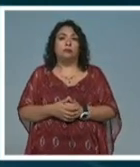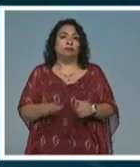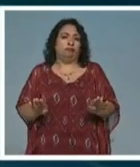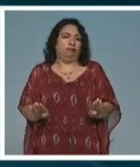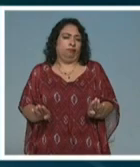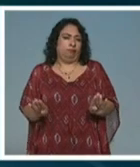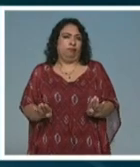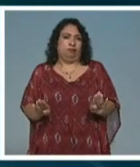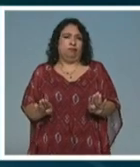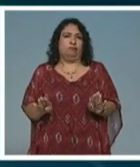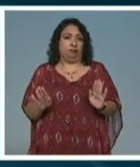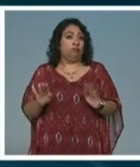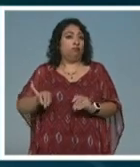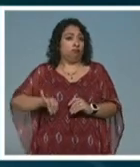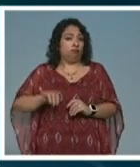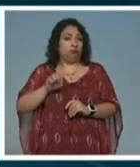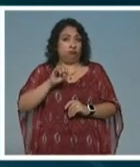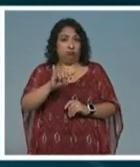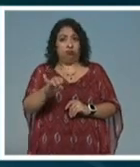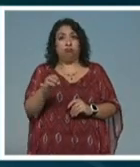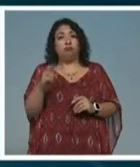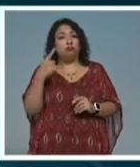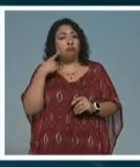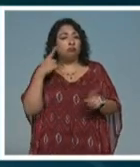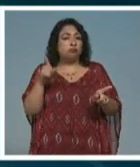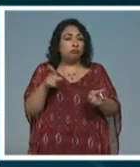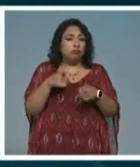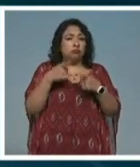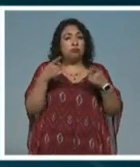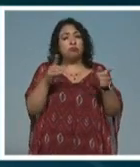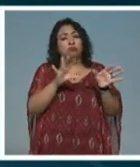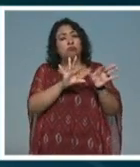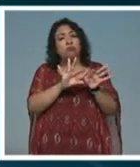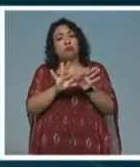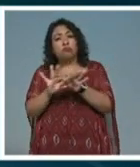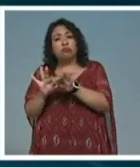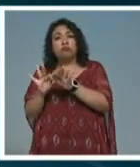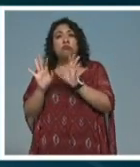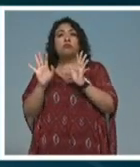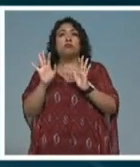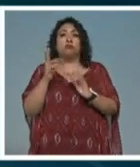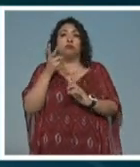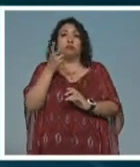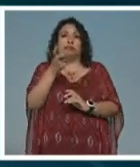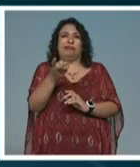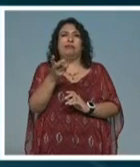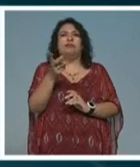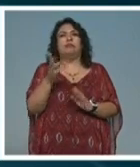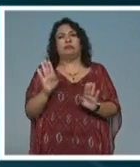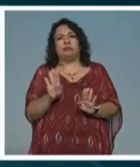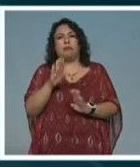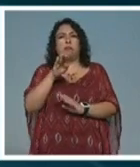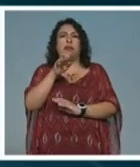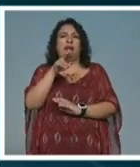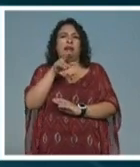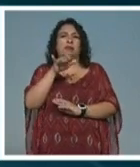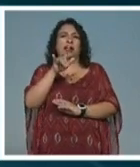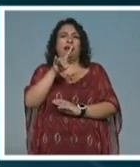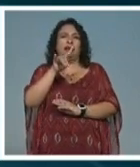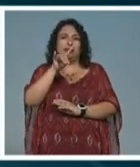Pues tiene cosas muy interesantes a nivel armónico. Llega un punto en que es un poco minimalista el asunto.